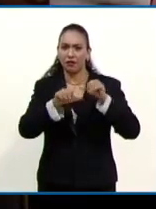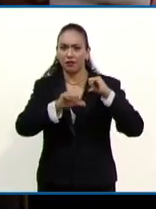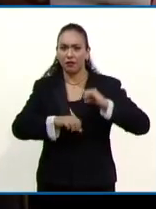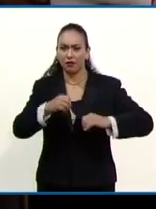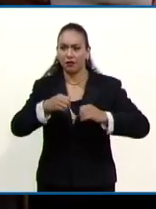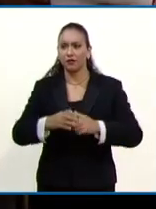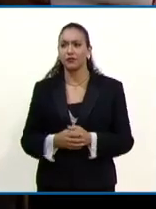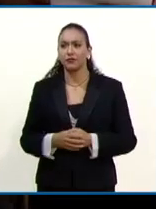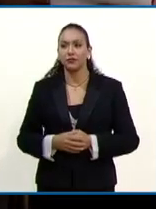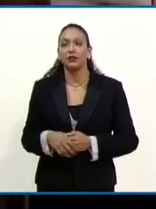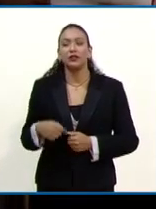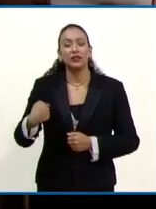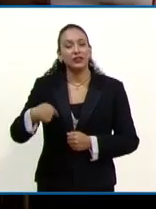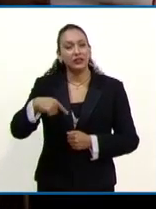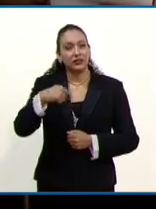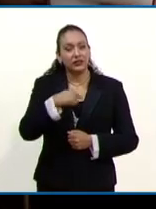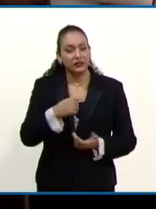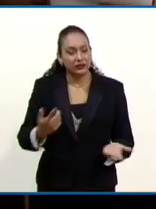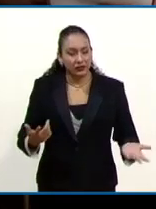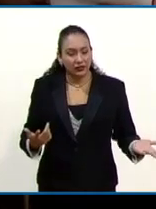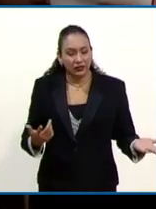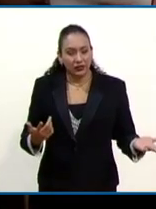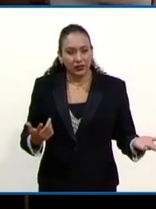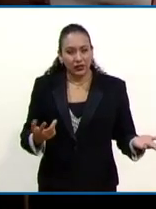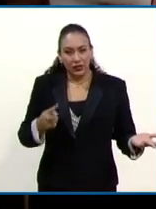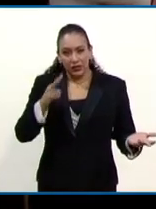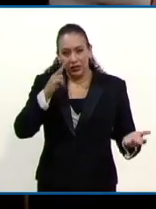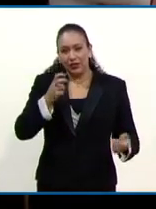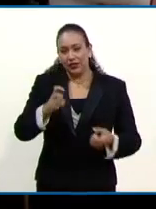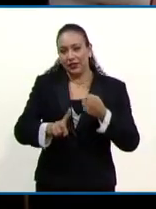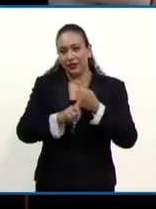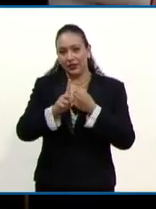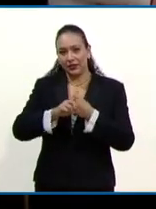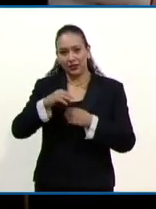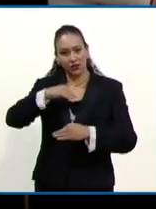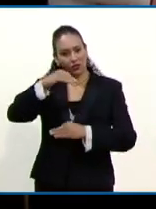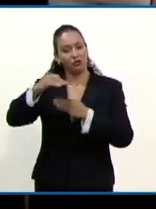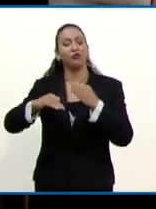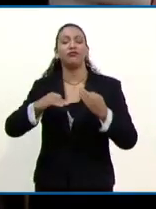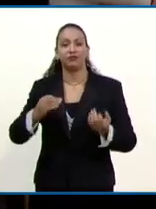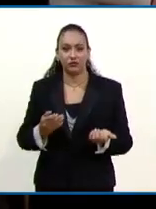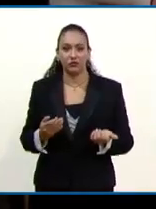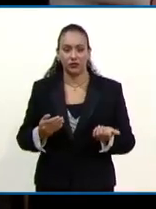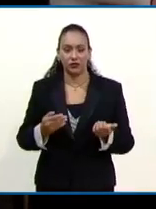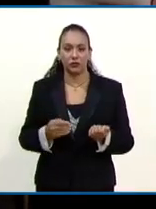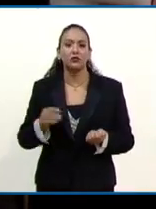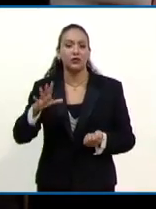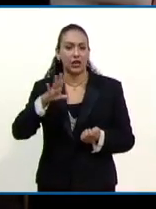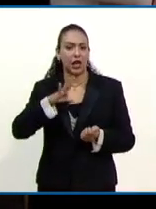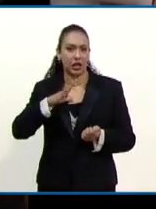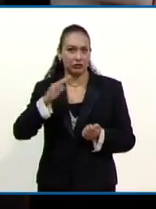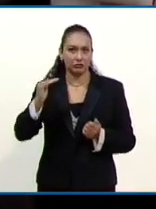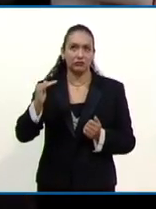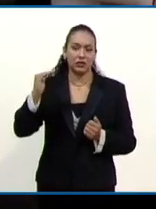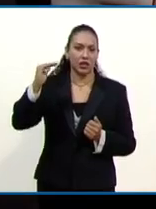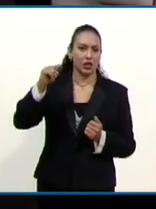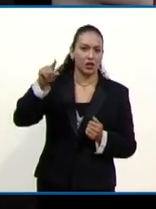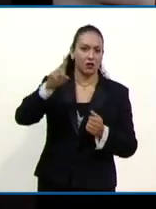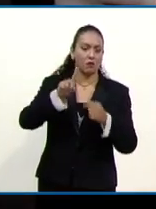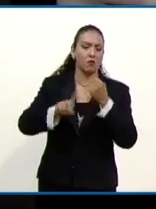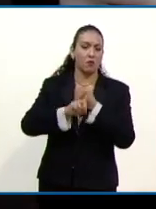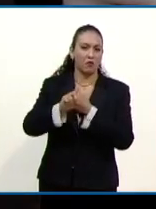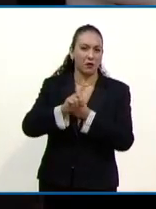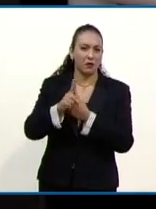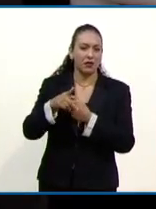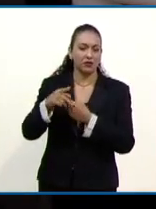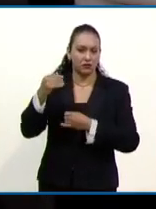No, nos parece que afecta a todos y no es nada más a los titulares. Y creo